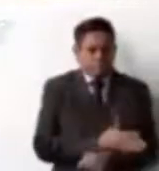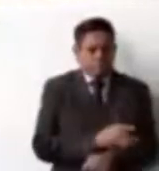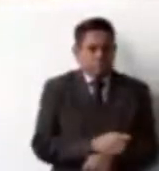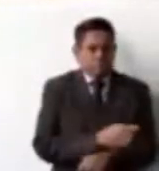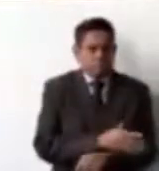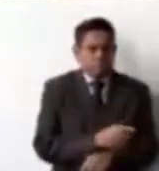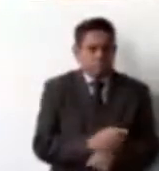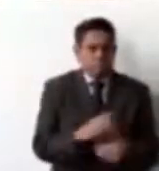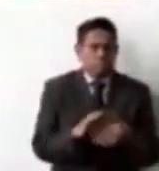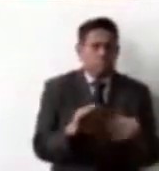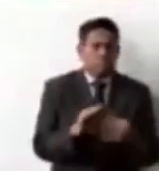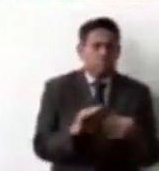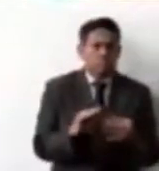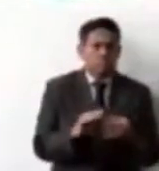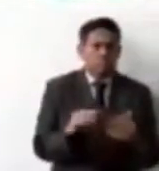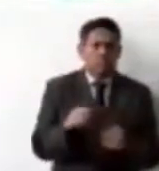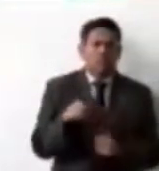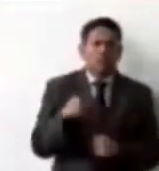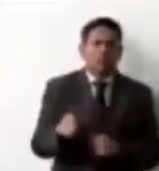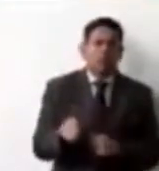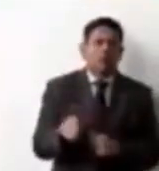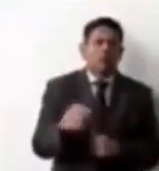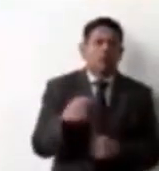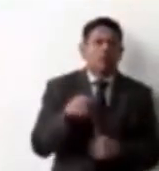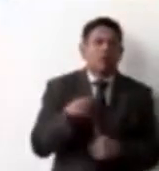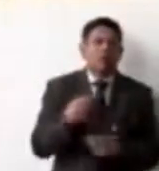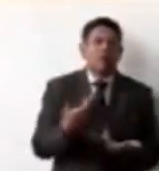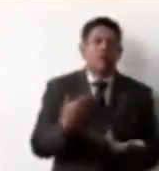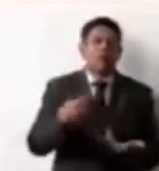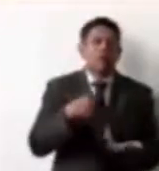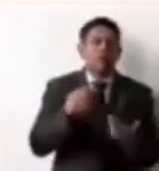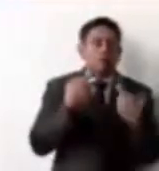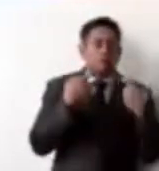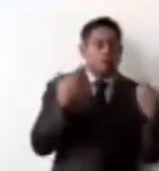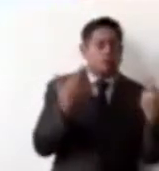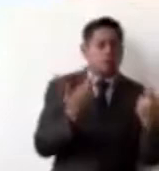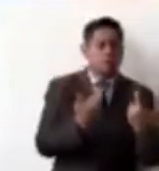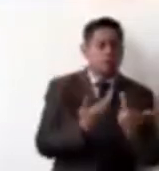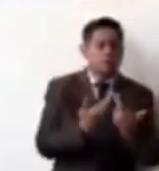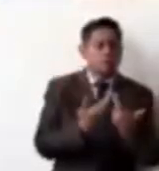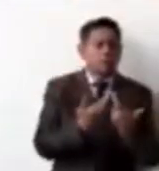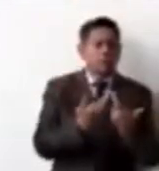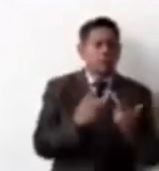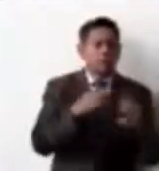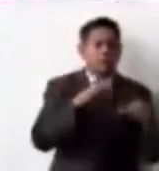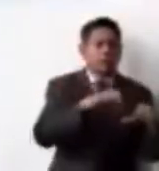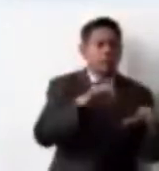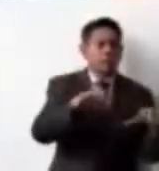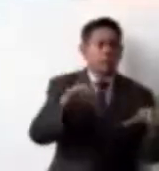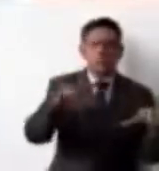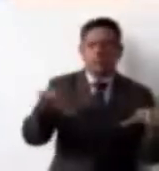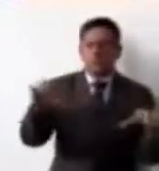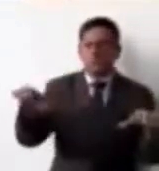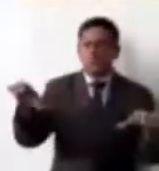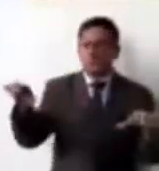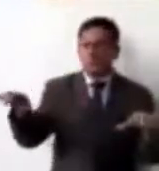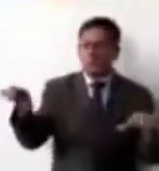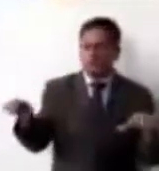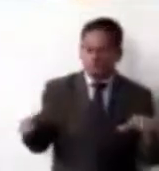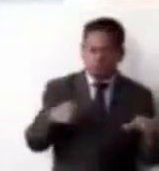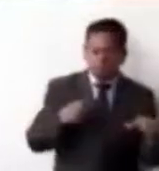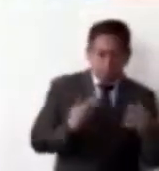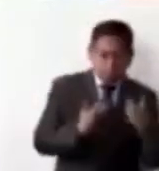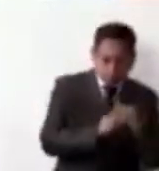si nos vamos a tener que reunir con cada colectivo, pues